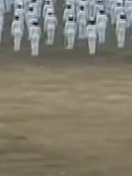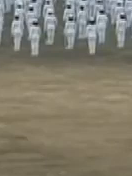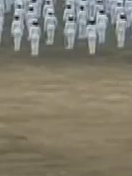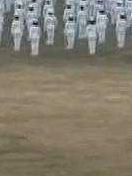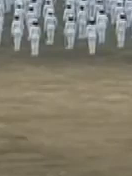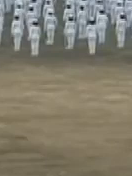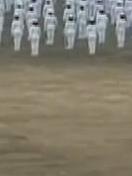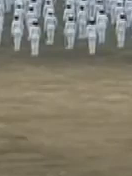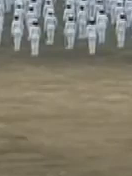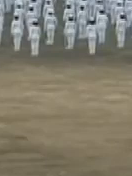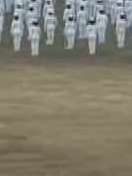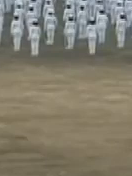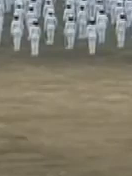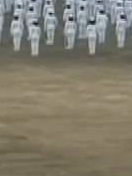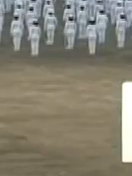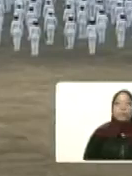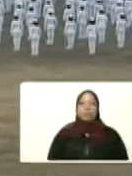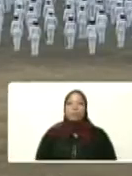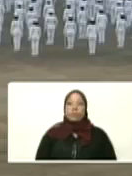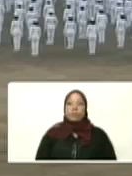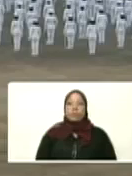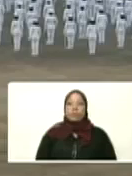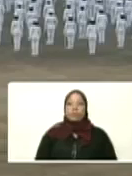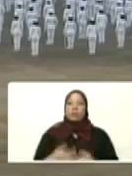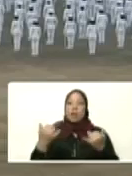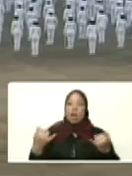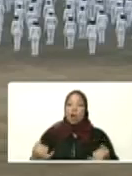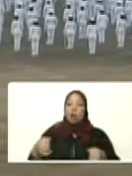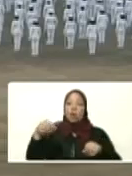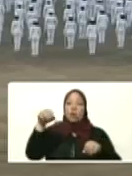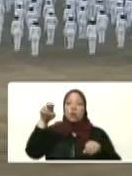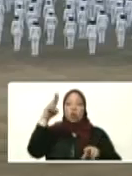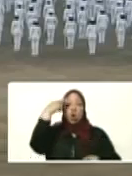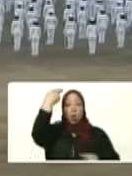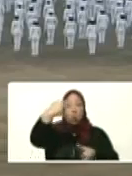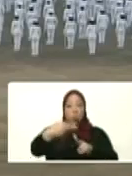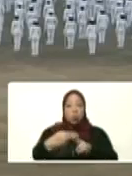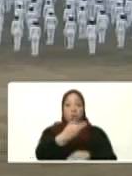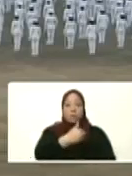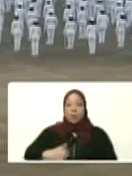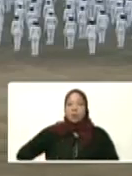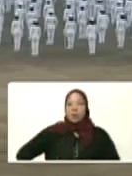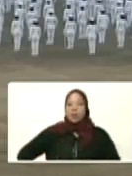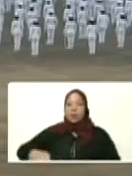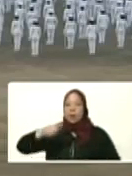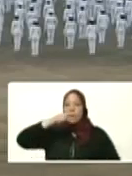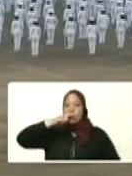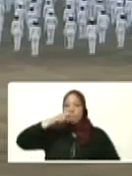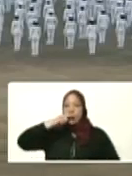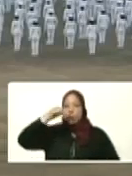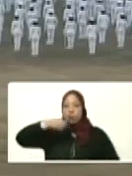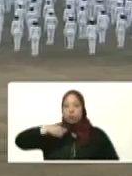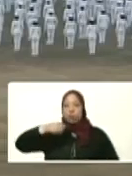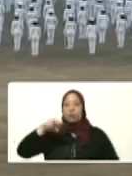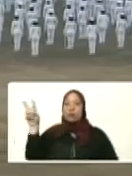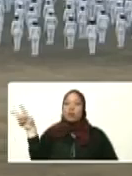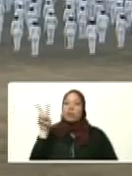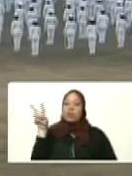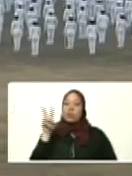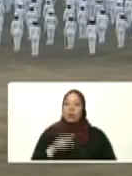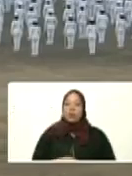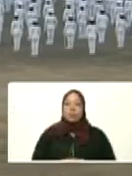Honores al ciudadano Nicolás Maduro Moros, presidente constitucional de la República Bolivariana de